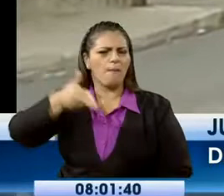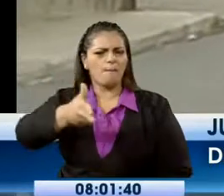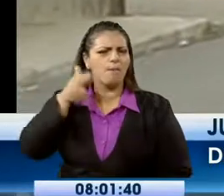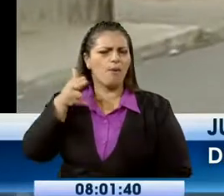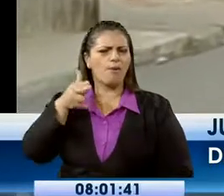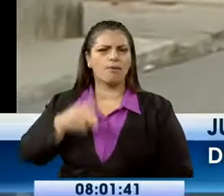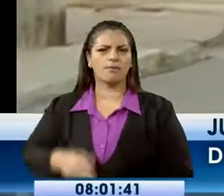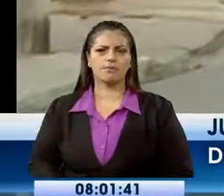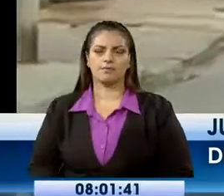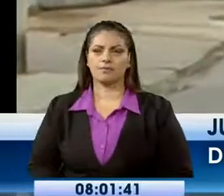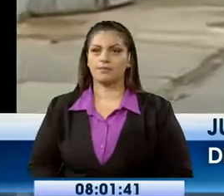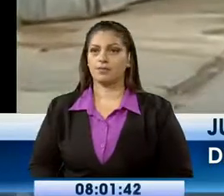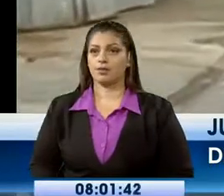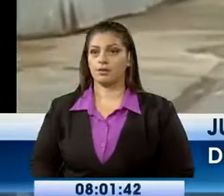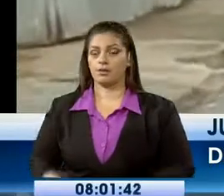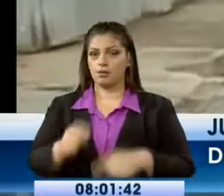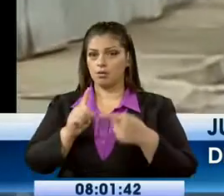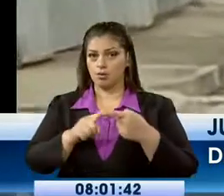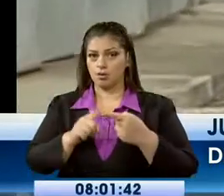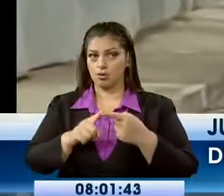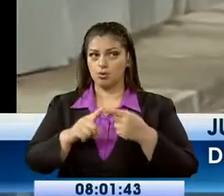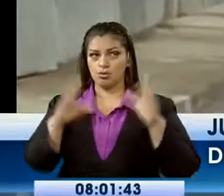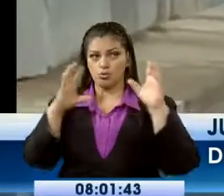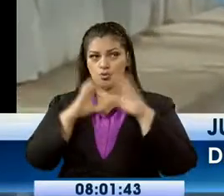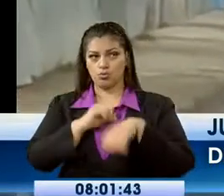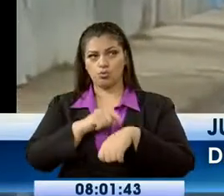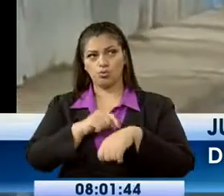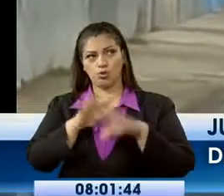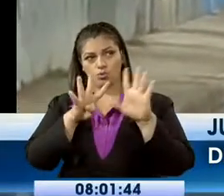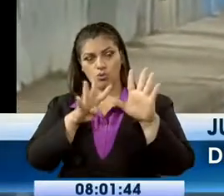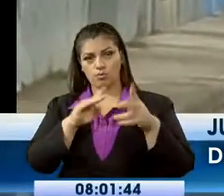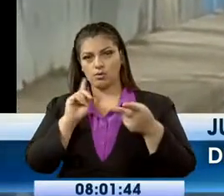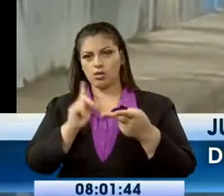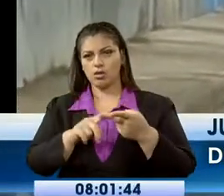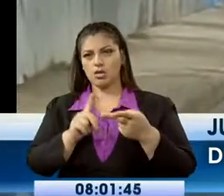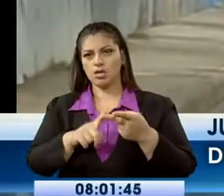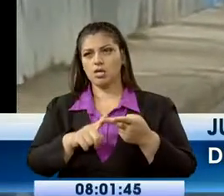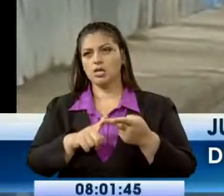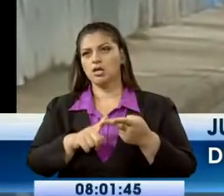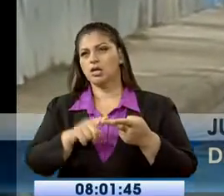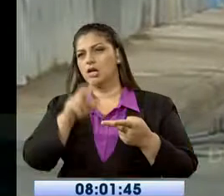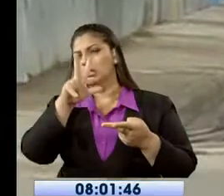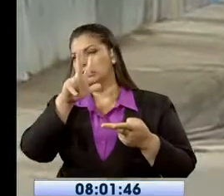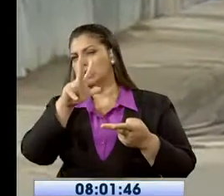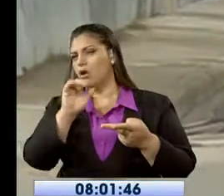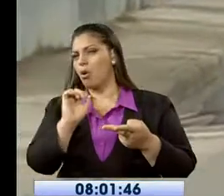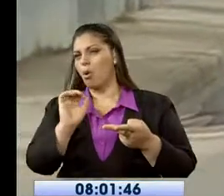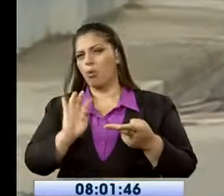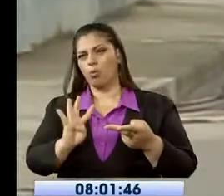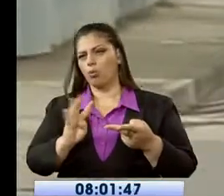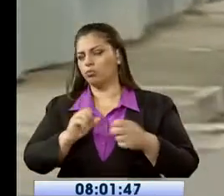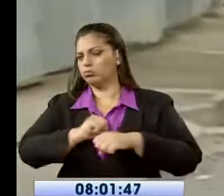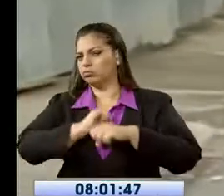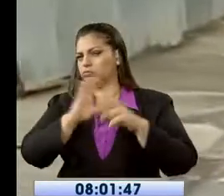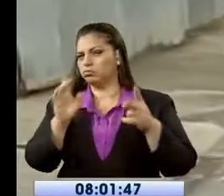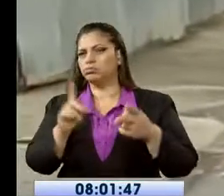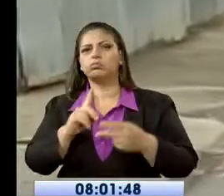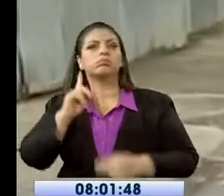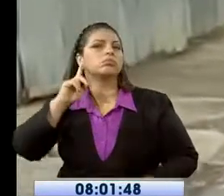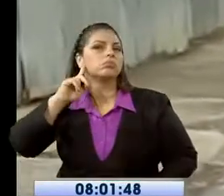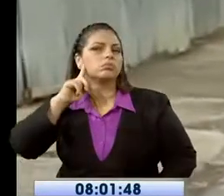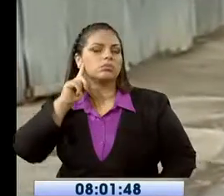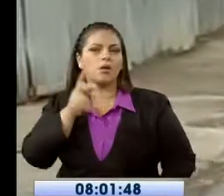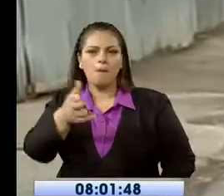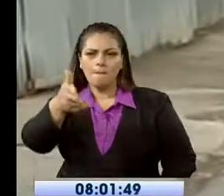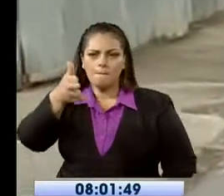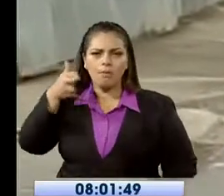temprano, a las 9 de la noche, el otro a la madrugada, a las 3 de la madrugada más o menos, 3:15. Entonces hubo dos disparos. Eso. ¿No